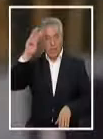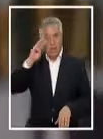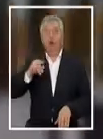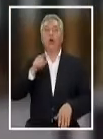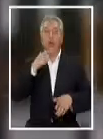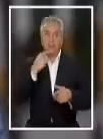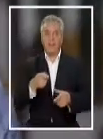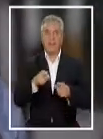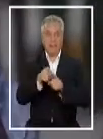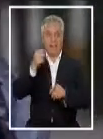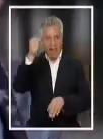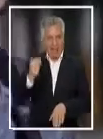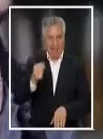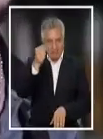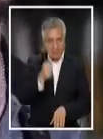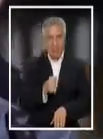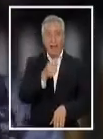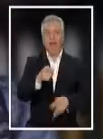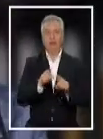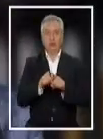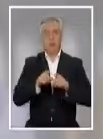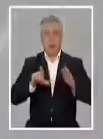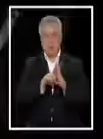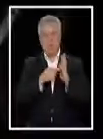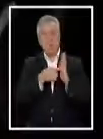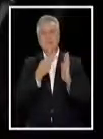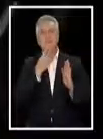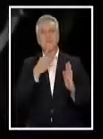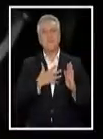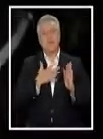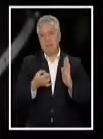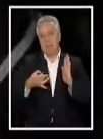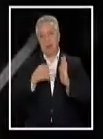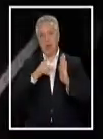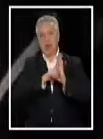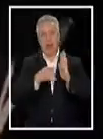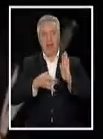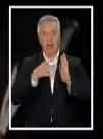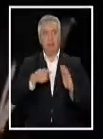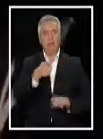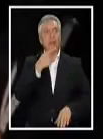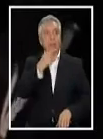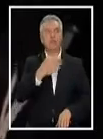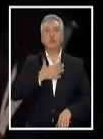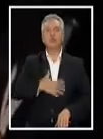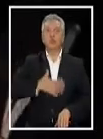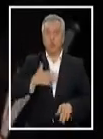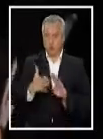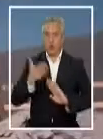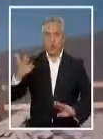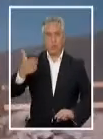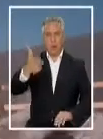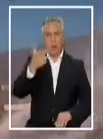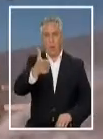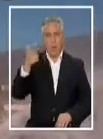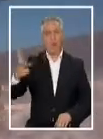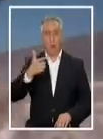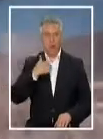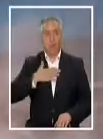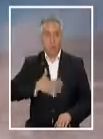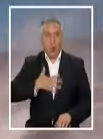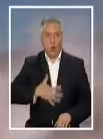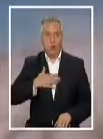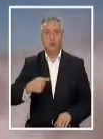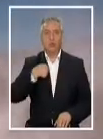traficantes, asesinatos y un estilo de vida ilícito. Me gusta calar las armas en calones, soy pausado.